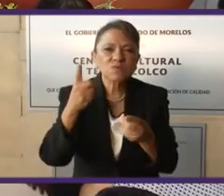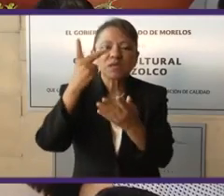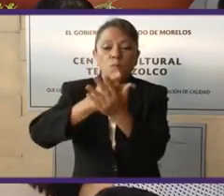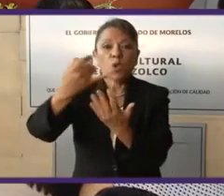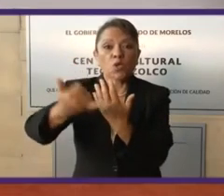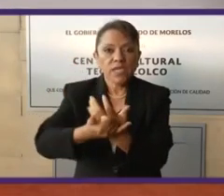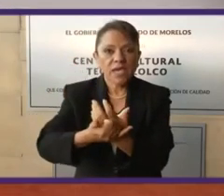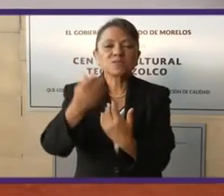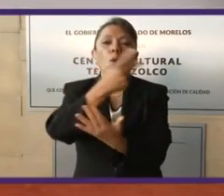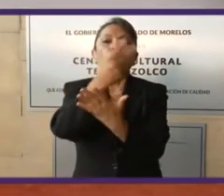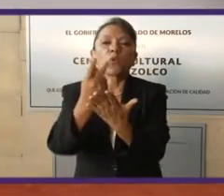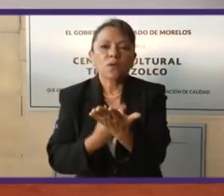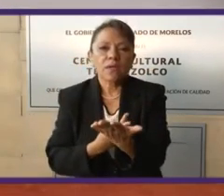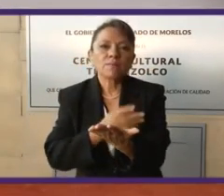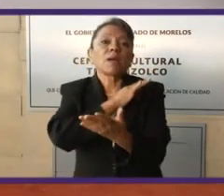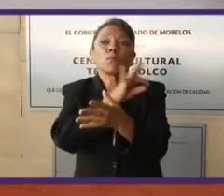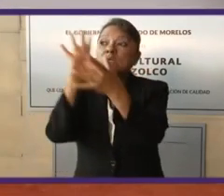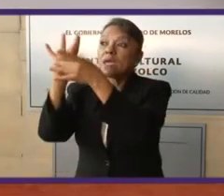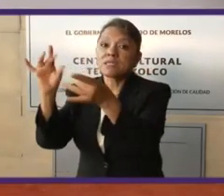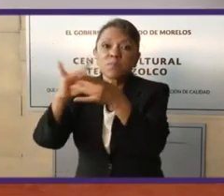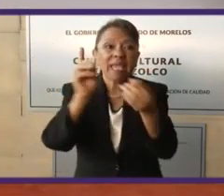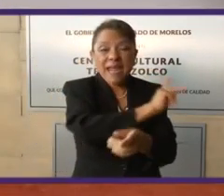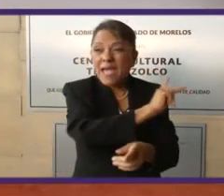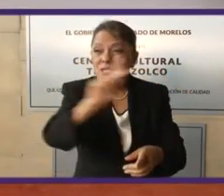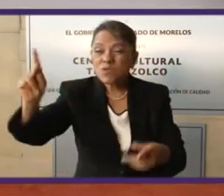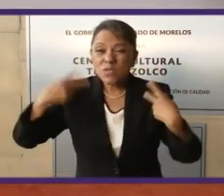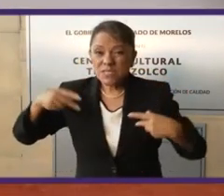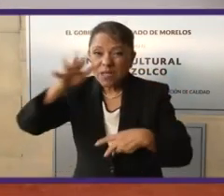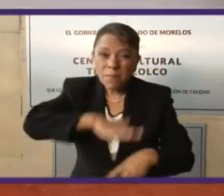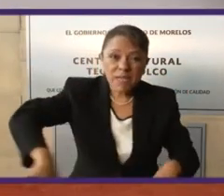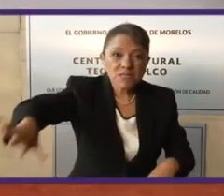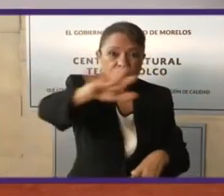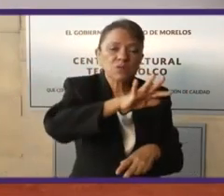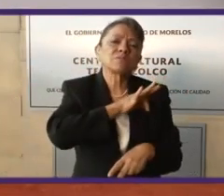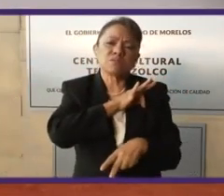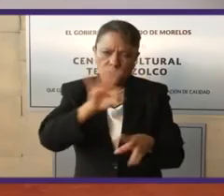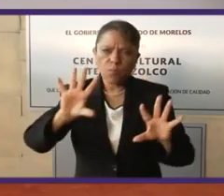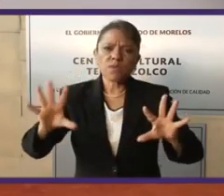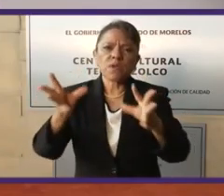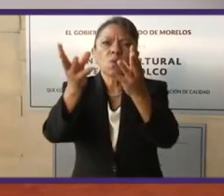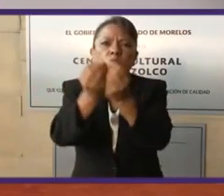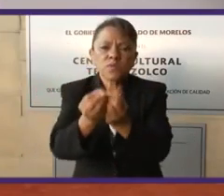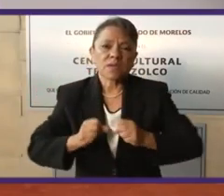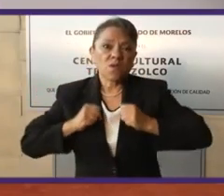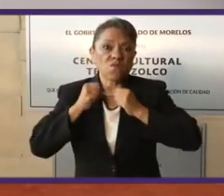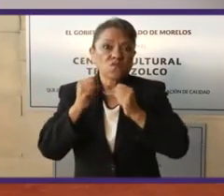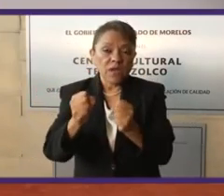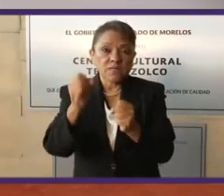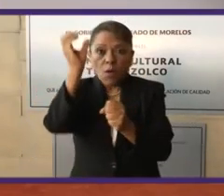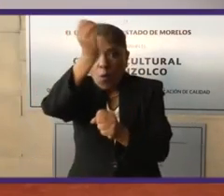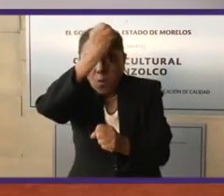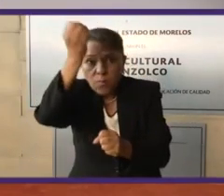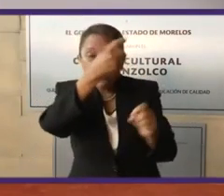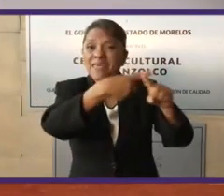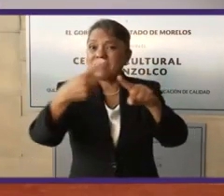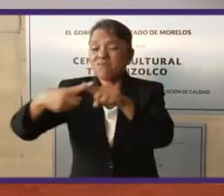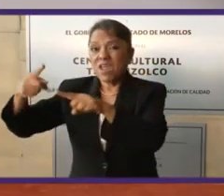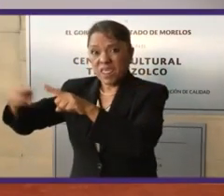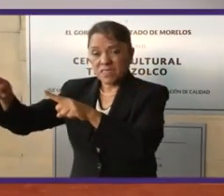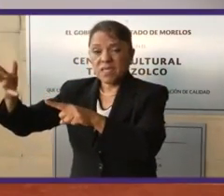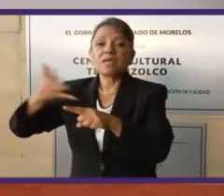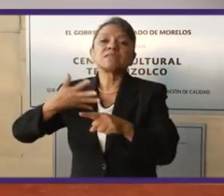permita explicarle a la gente cómo sí se pueden juntar fuerzas que opinan diferente, que tenemos condiciones o banderas